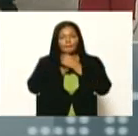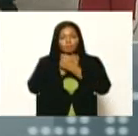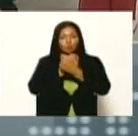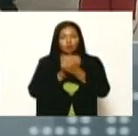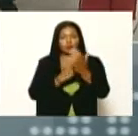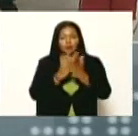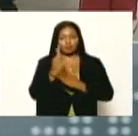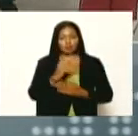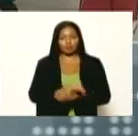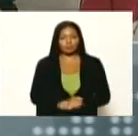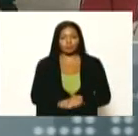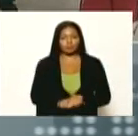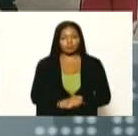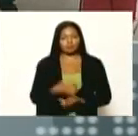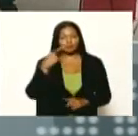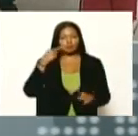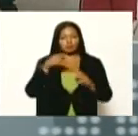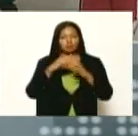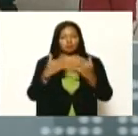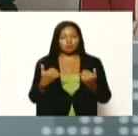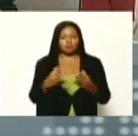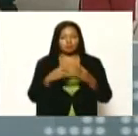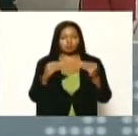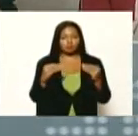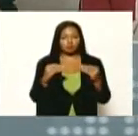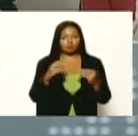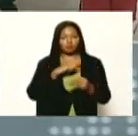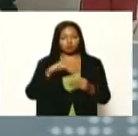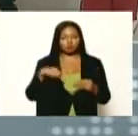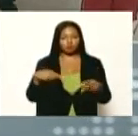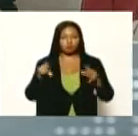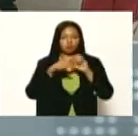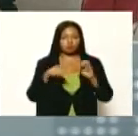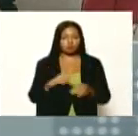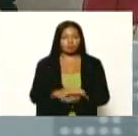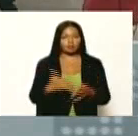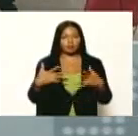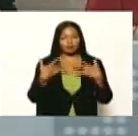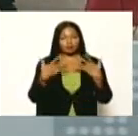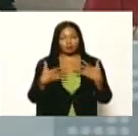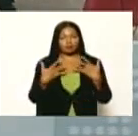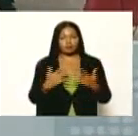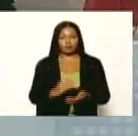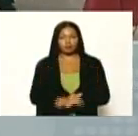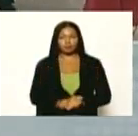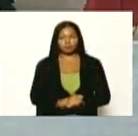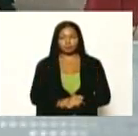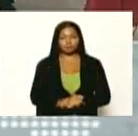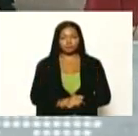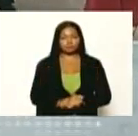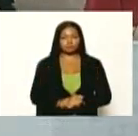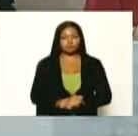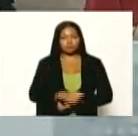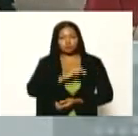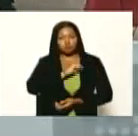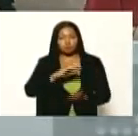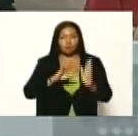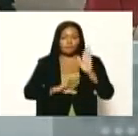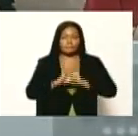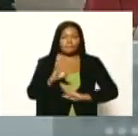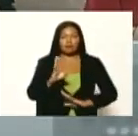y lealtad. Esa es la consigna para toda esta etapa. Alegría. Somos